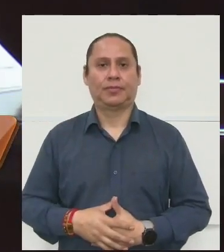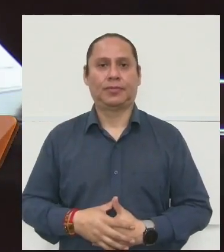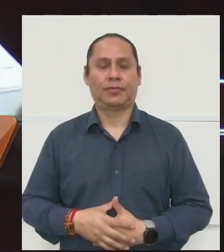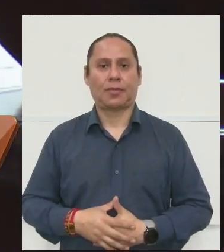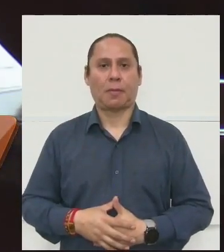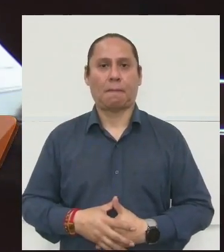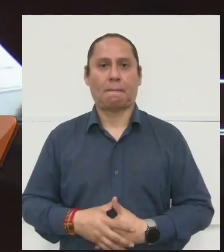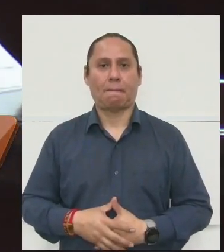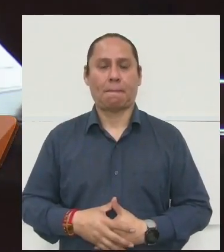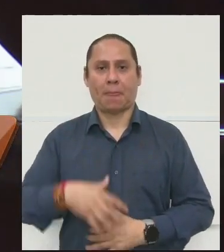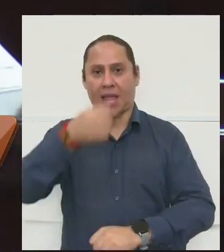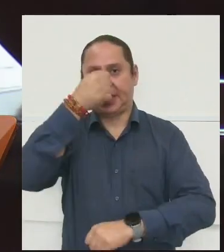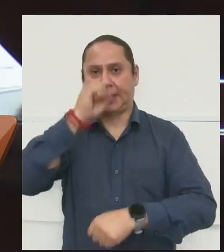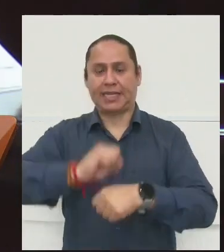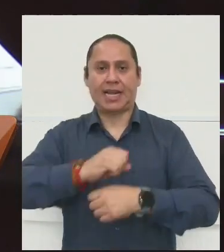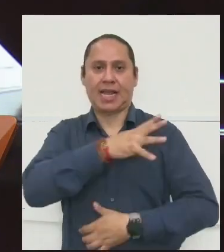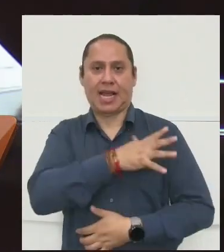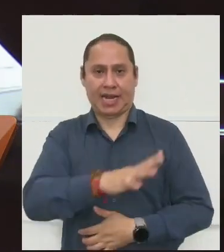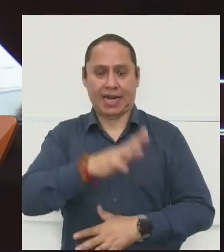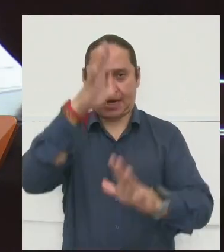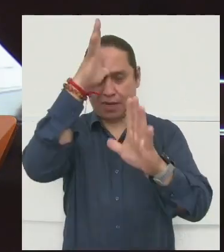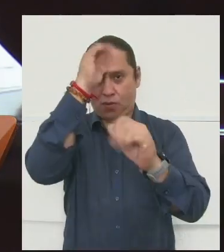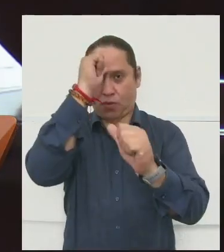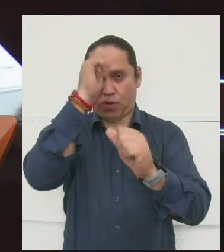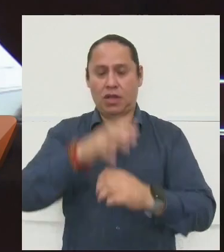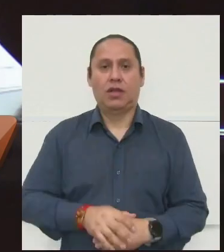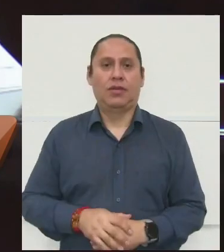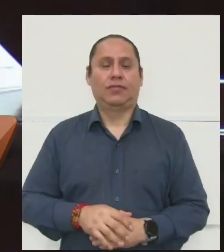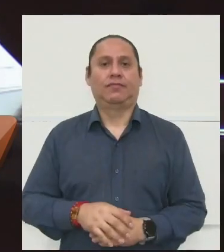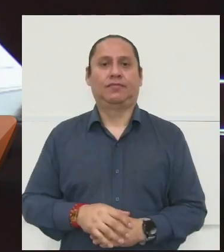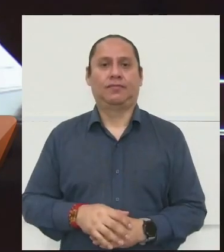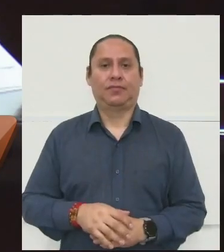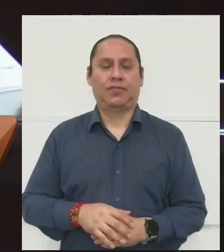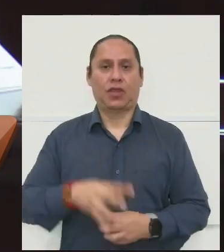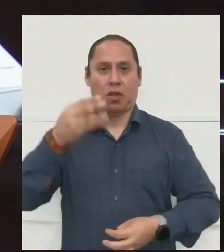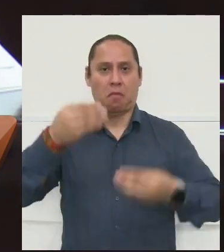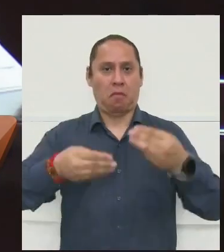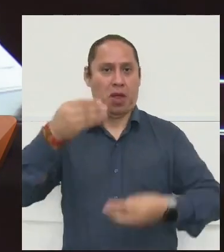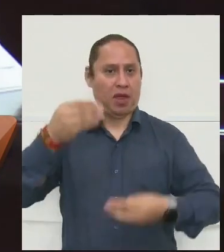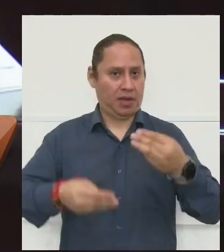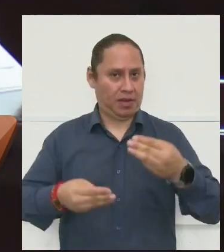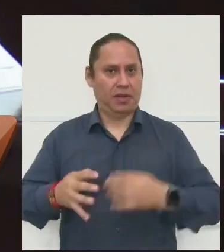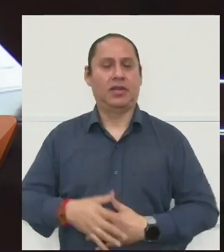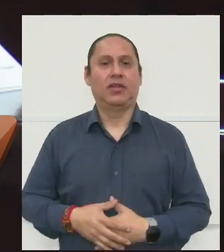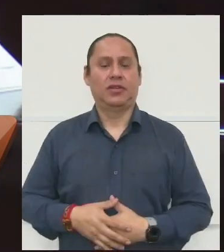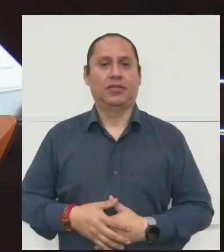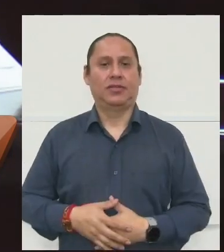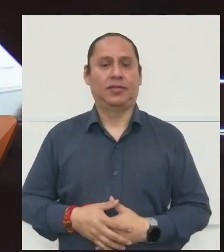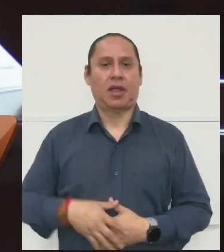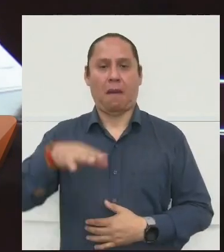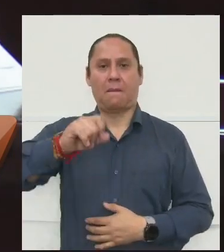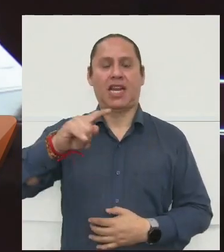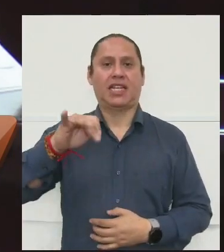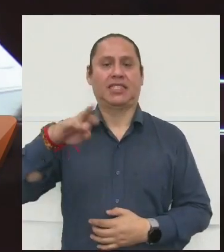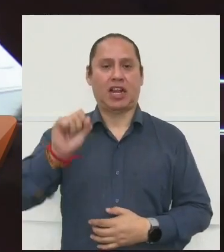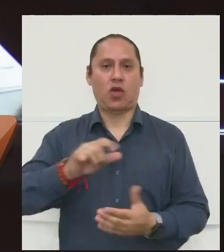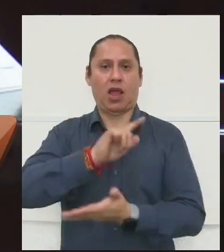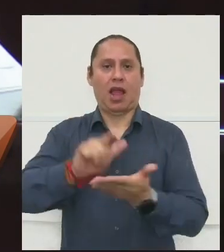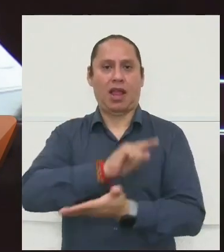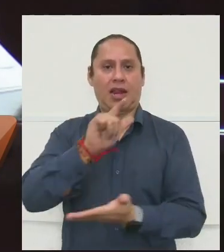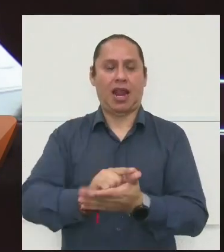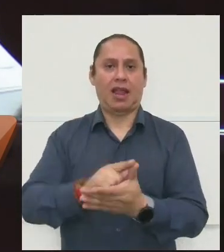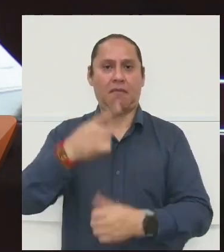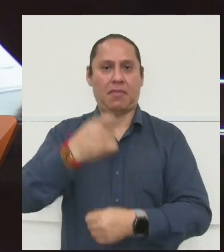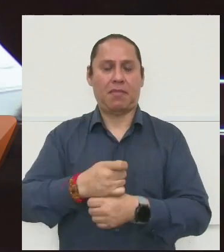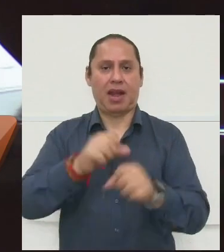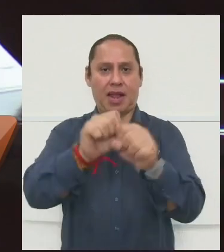1998 secretario general de acuerdo en funciones de magistrado por Ministerio de la ley de la primera